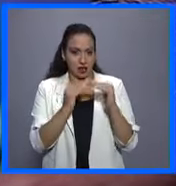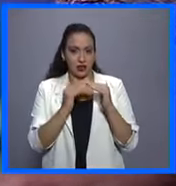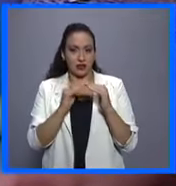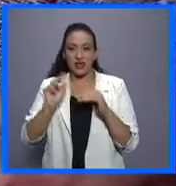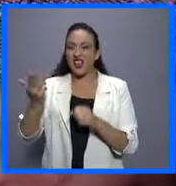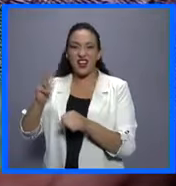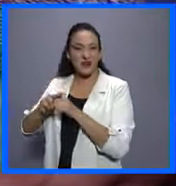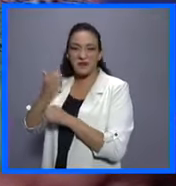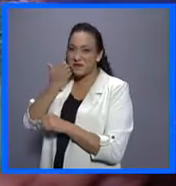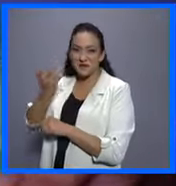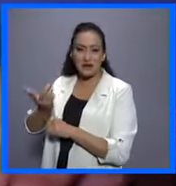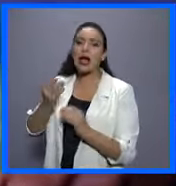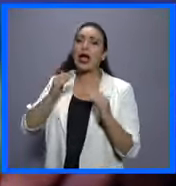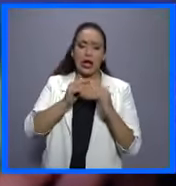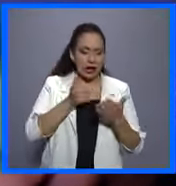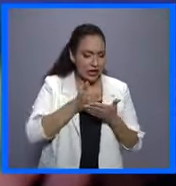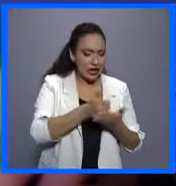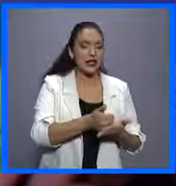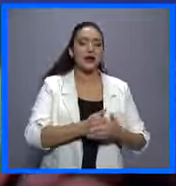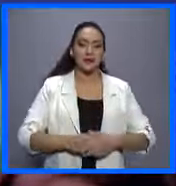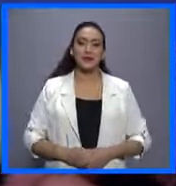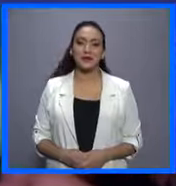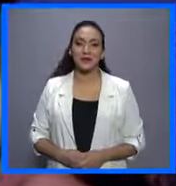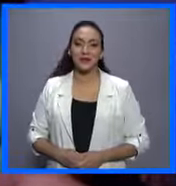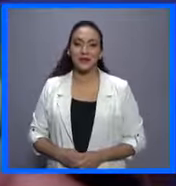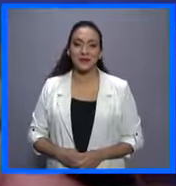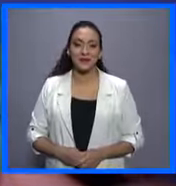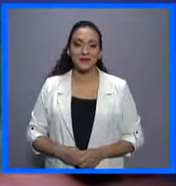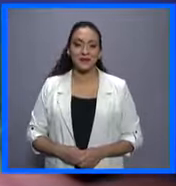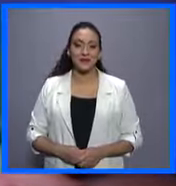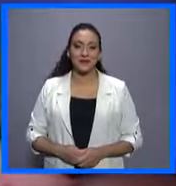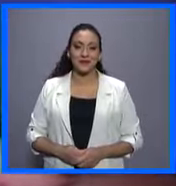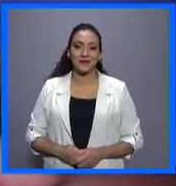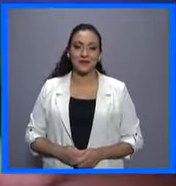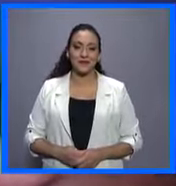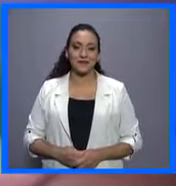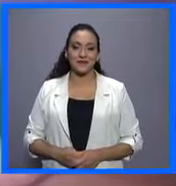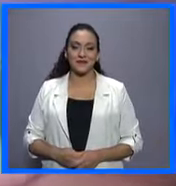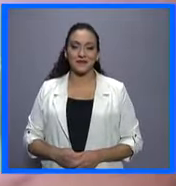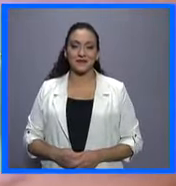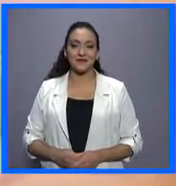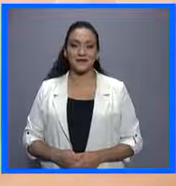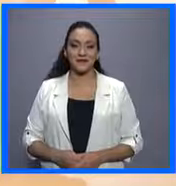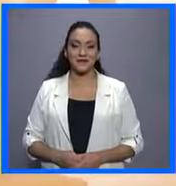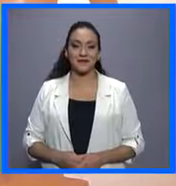un hospital. Se movió la sentí. Me dijo, ándale, Fepas.